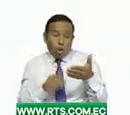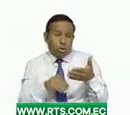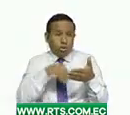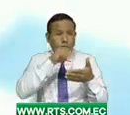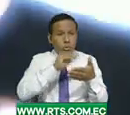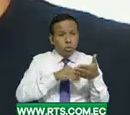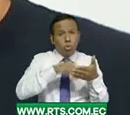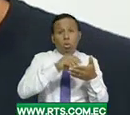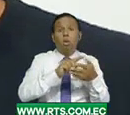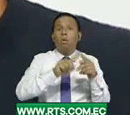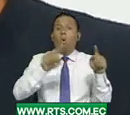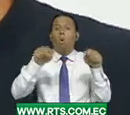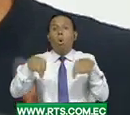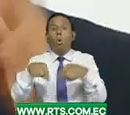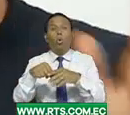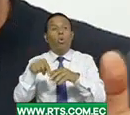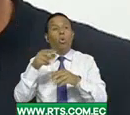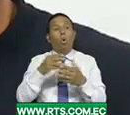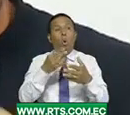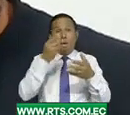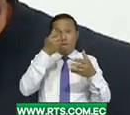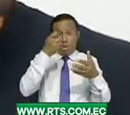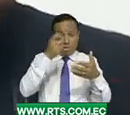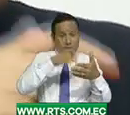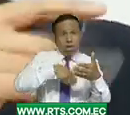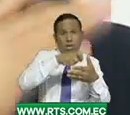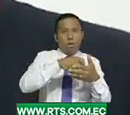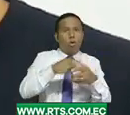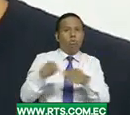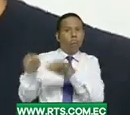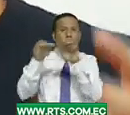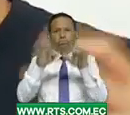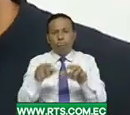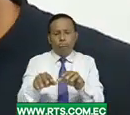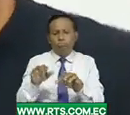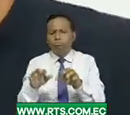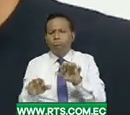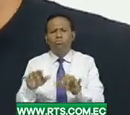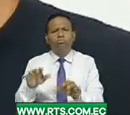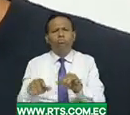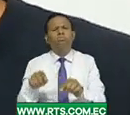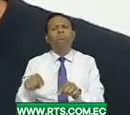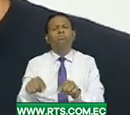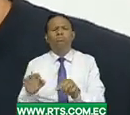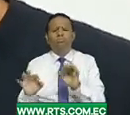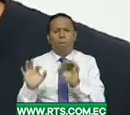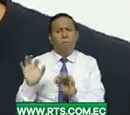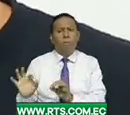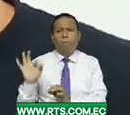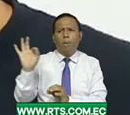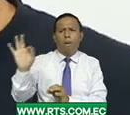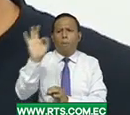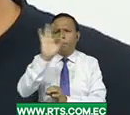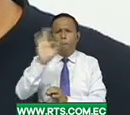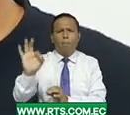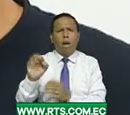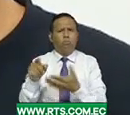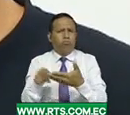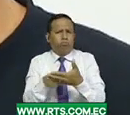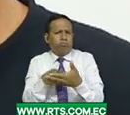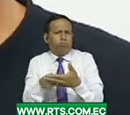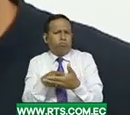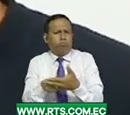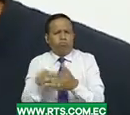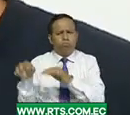en vez de utilizar los pinceles físicos, lienzos, se utilizan las herramientas, que es una tablet, una computadora, el lápiz